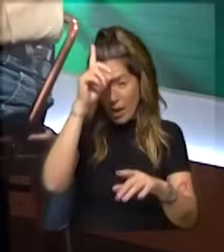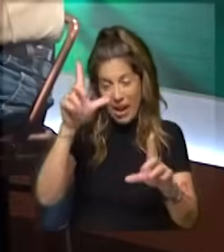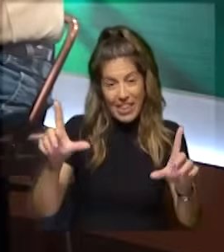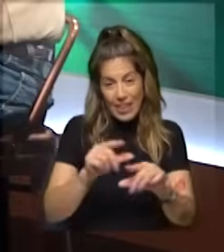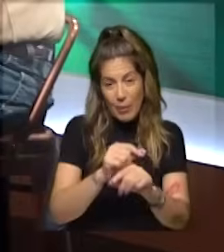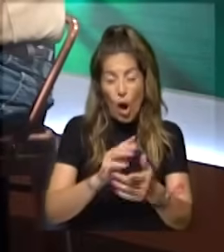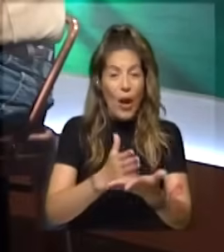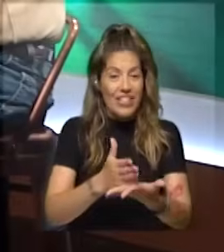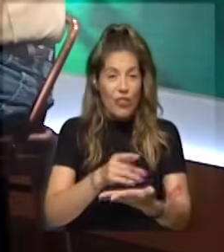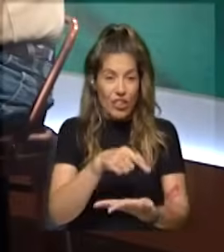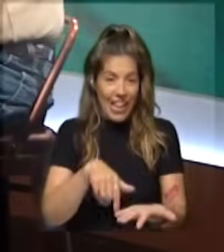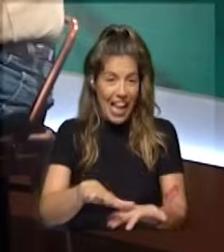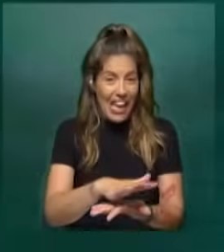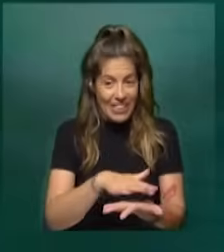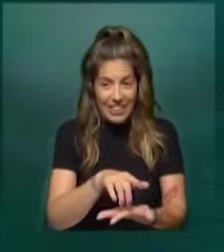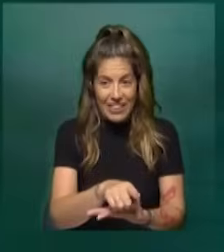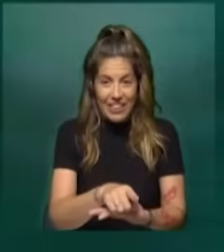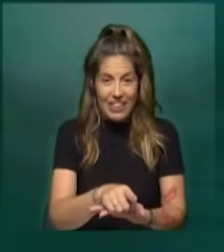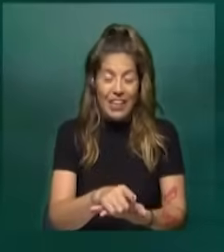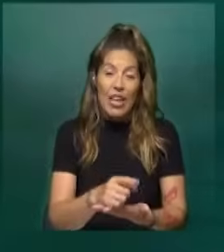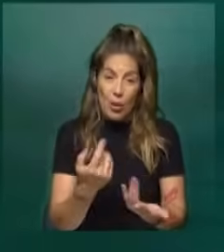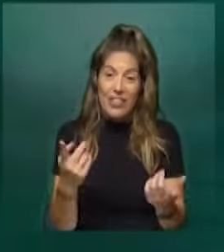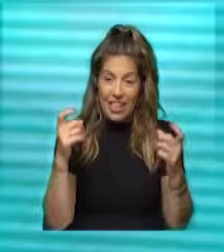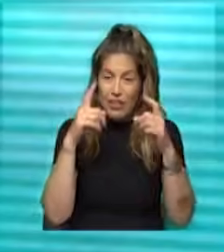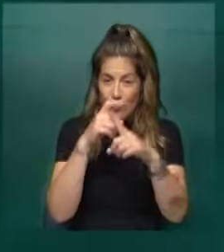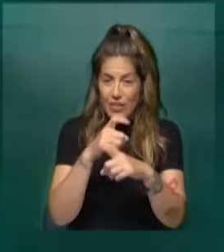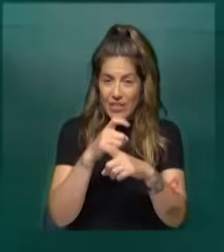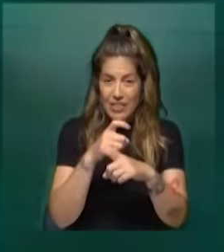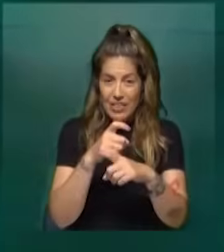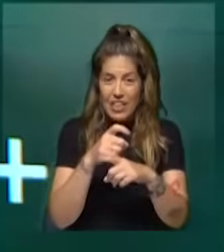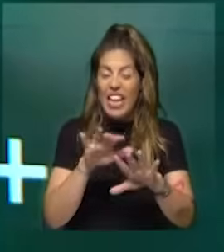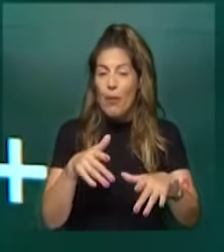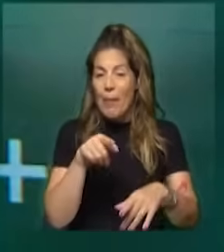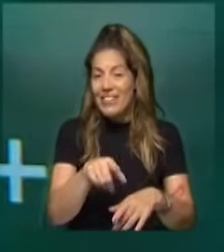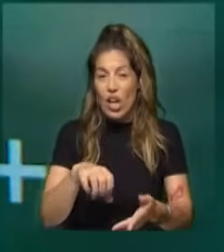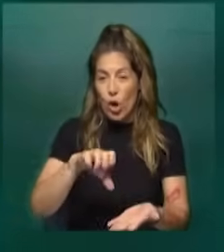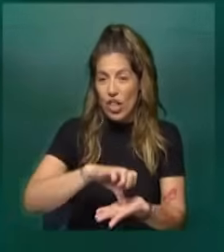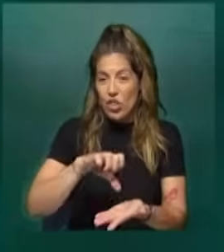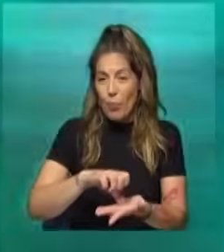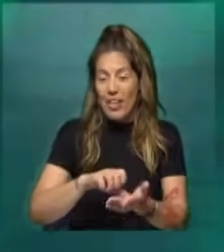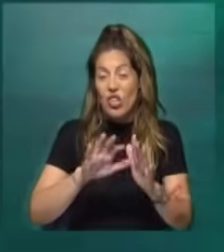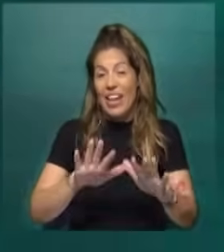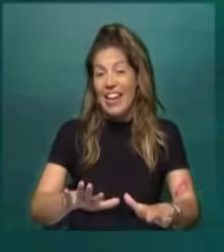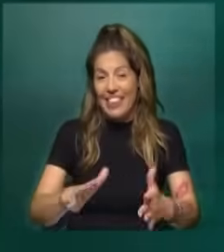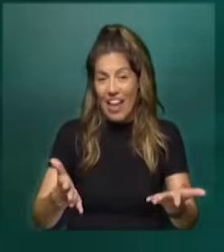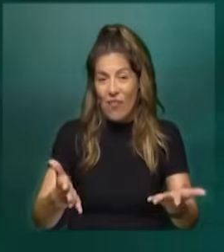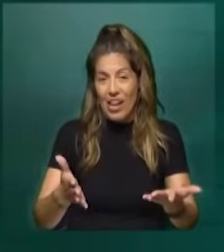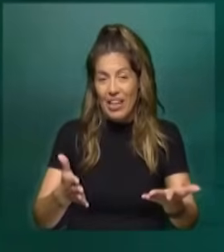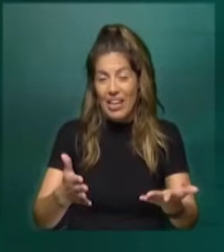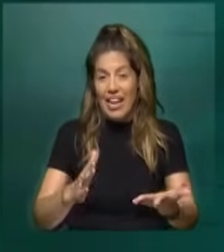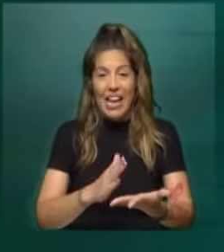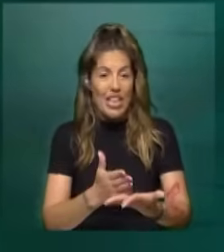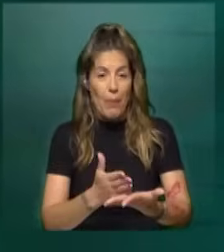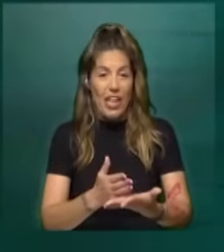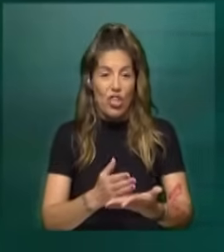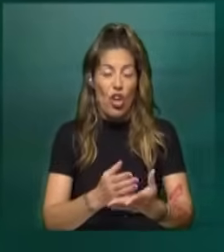esa frontera o esa cortina de hierro que se le llamaba antiguamente, ¿qué iba a pasar con esos países que quedaban lidiando entre las grandes potencias o por